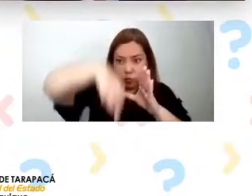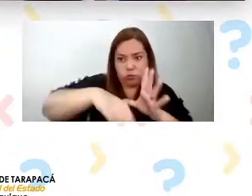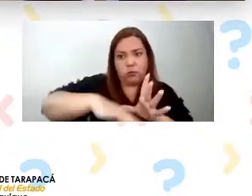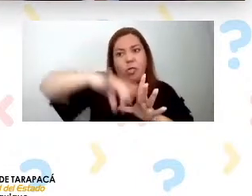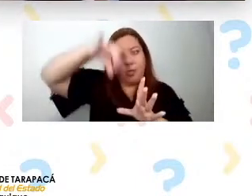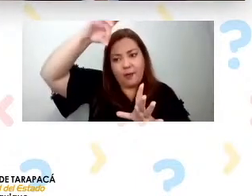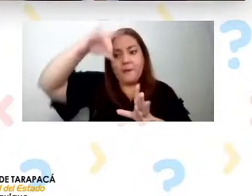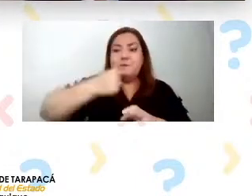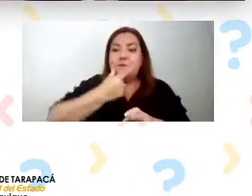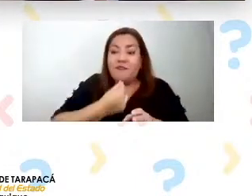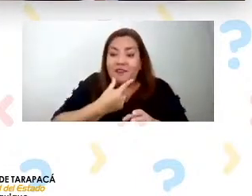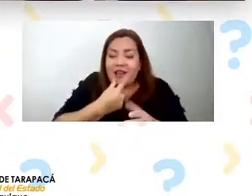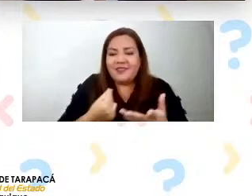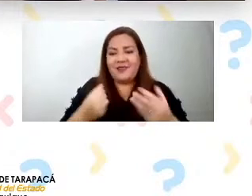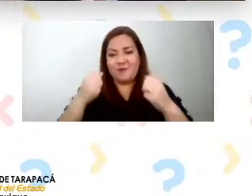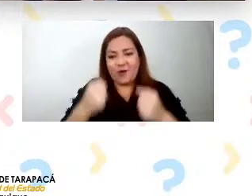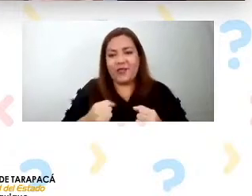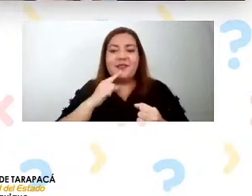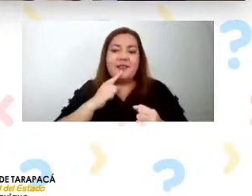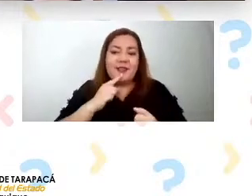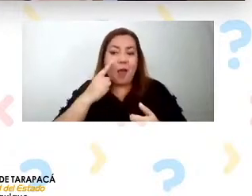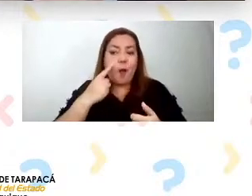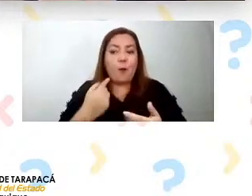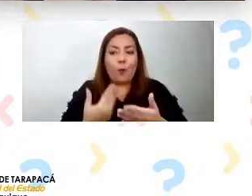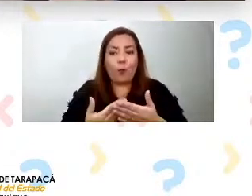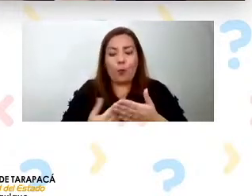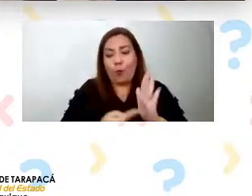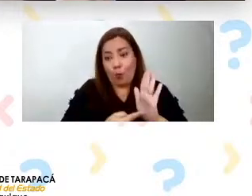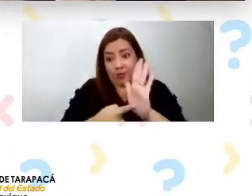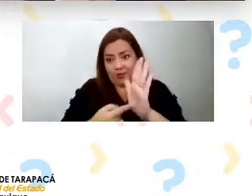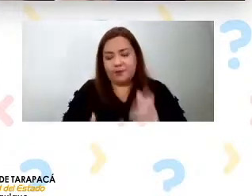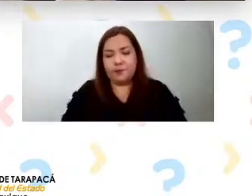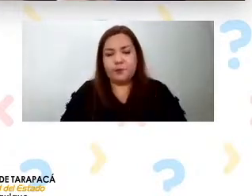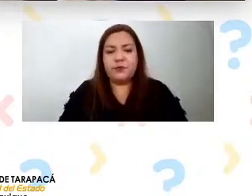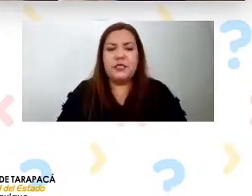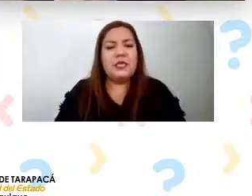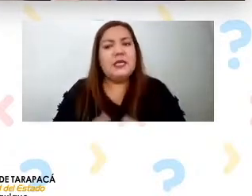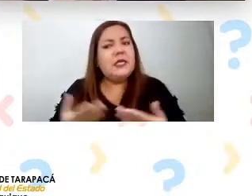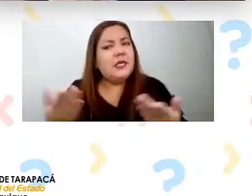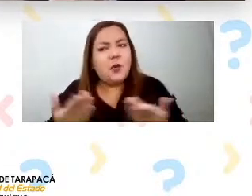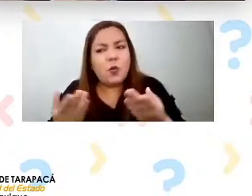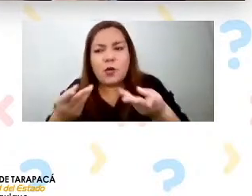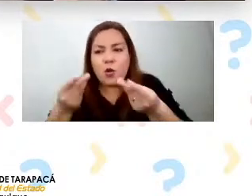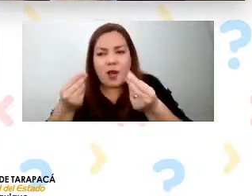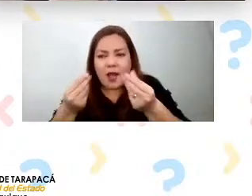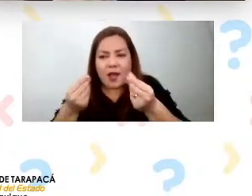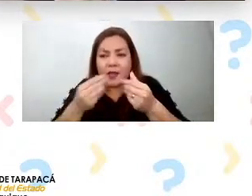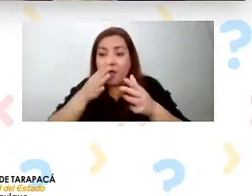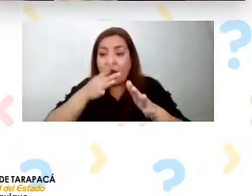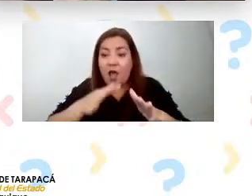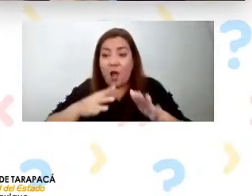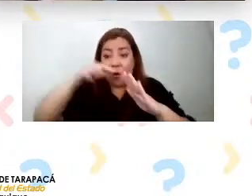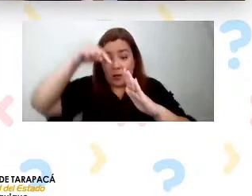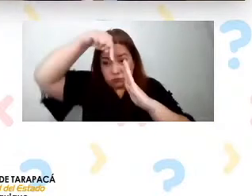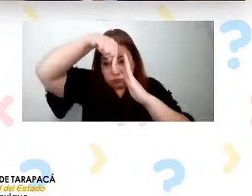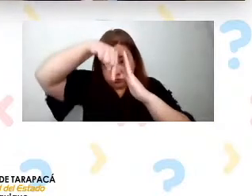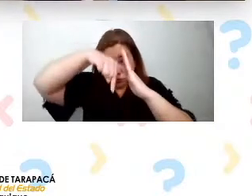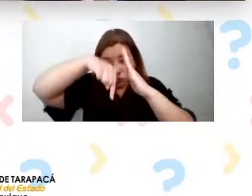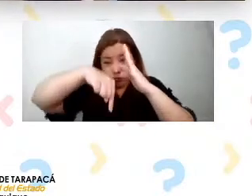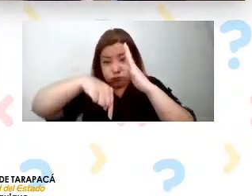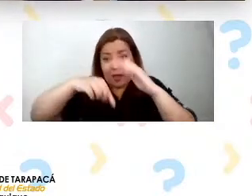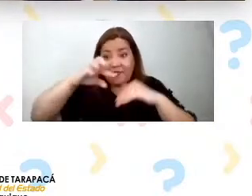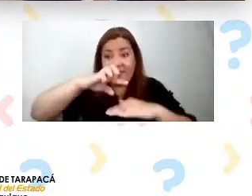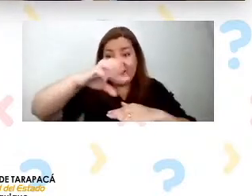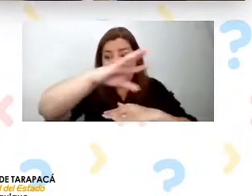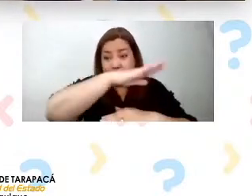simple de poder tener la muestra de agua. ¿Qué ocurre con la calidad de las aguas subterráneas de la Pampa del Tamarugal?